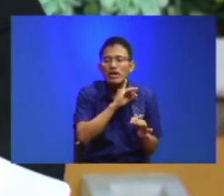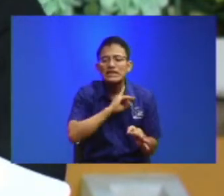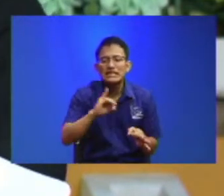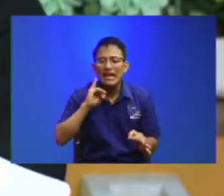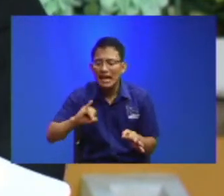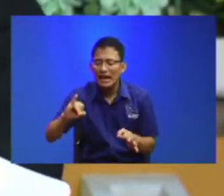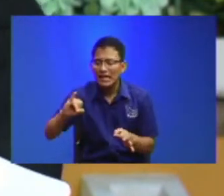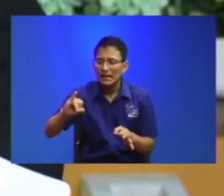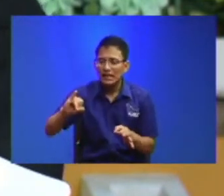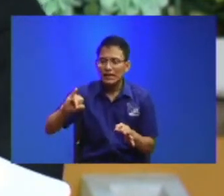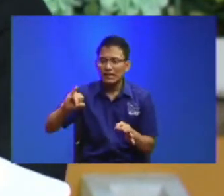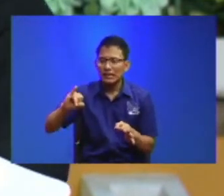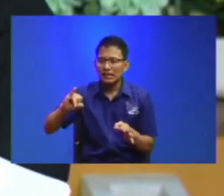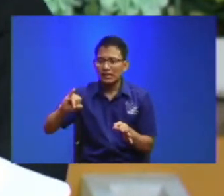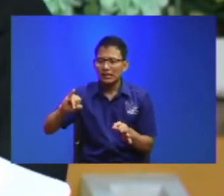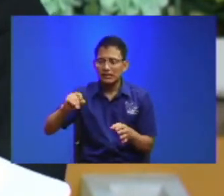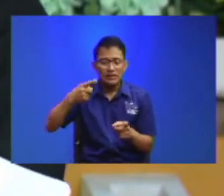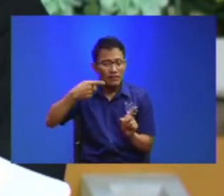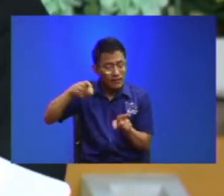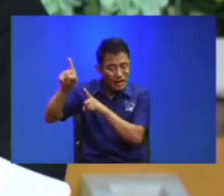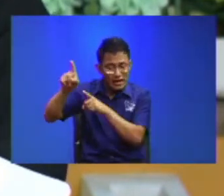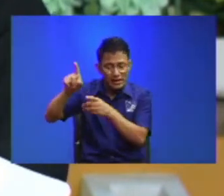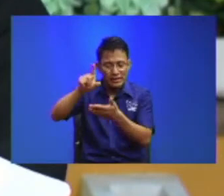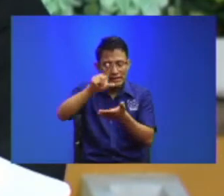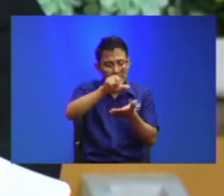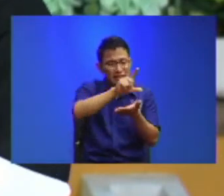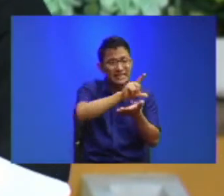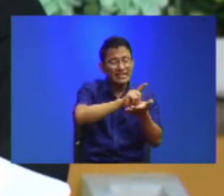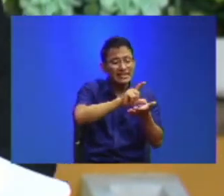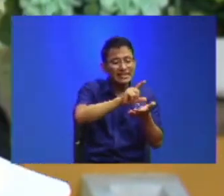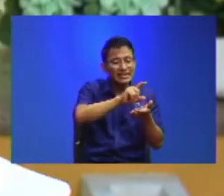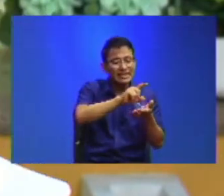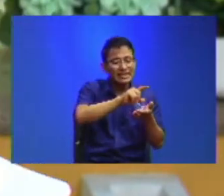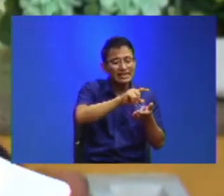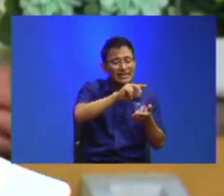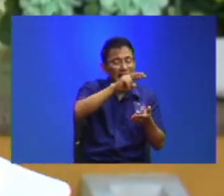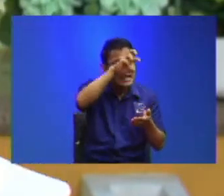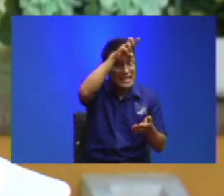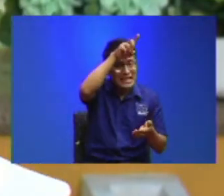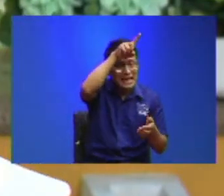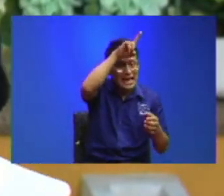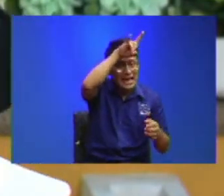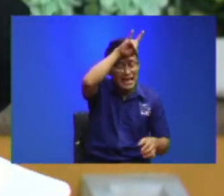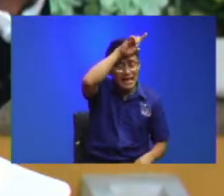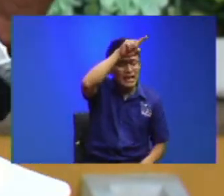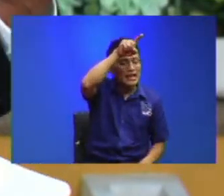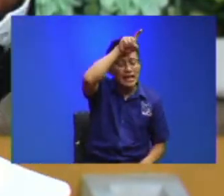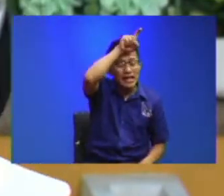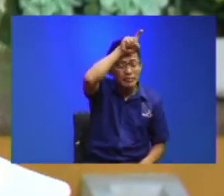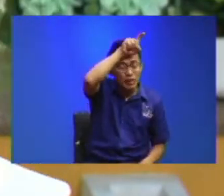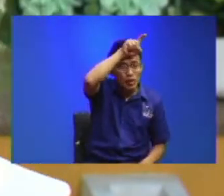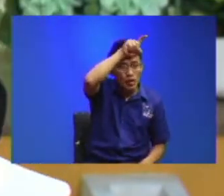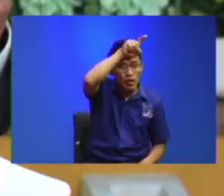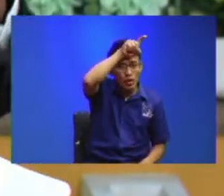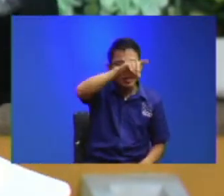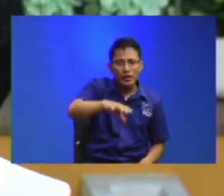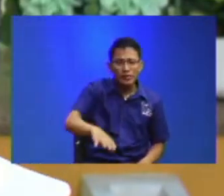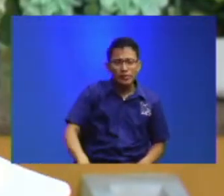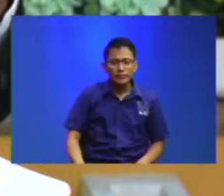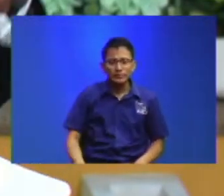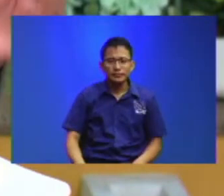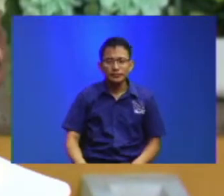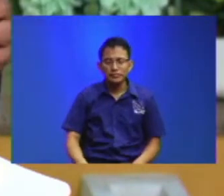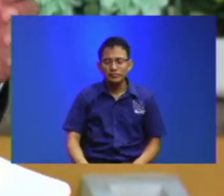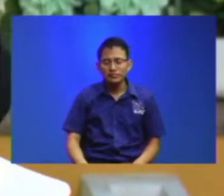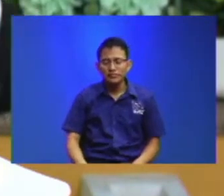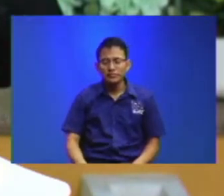Le pidieron oro y plata según el mandato divino a los egipcios, y los egipcios, con tal de que se fueran, le dieron oro